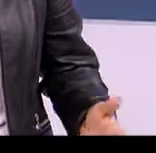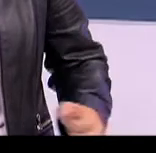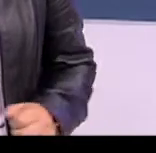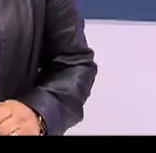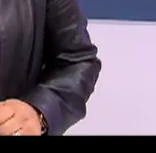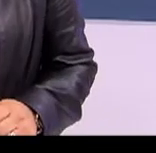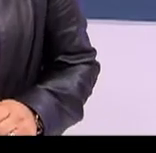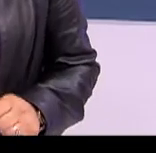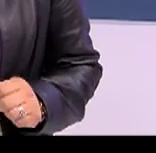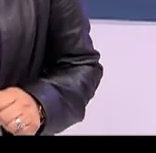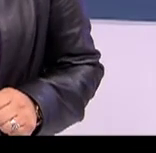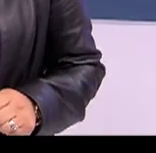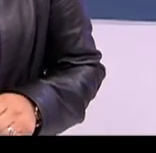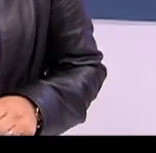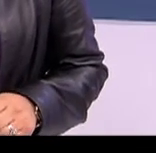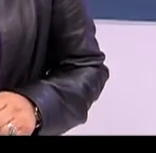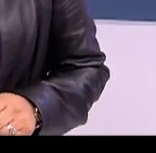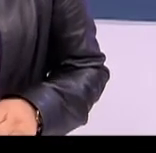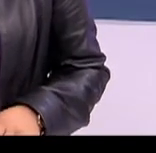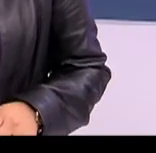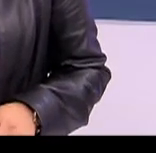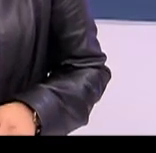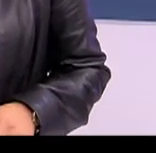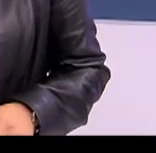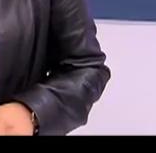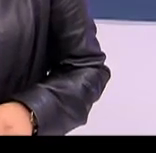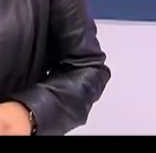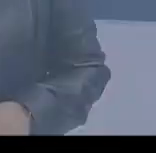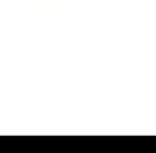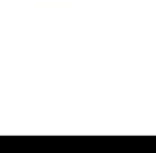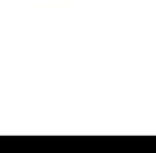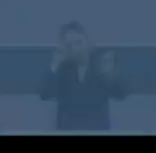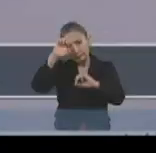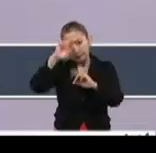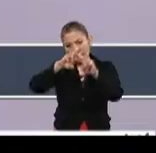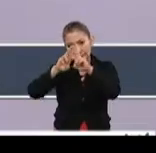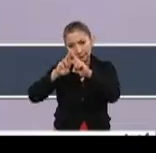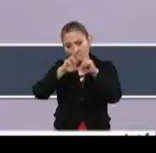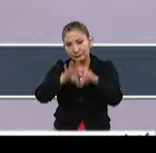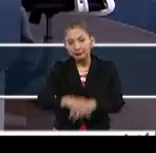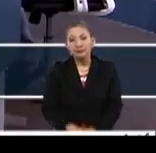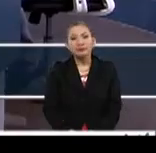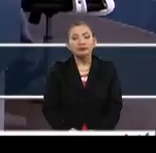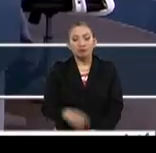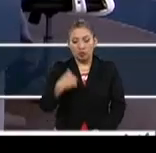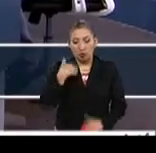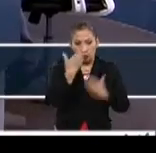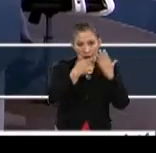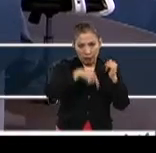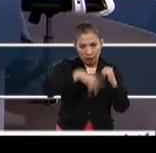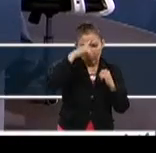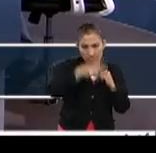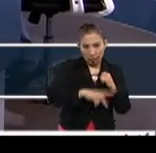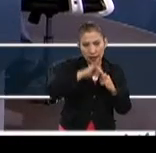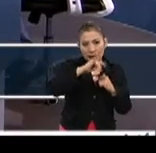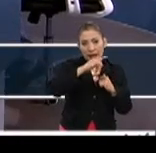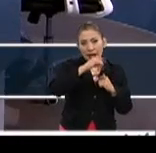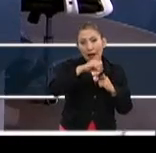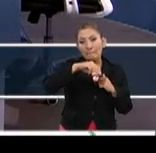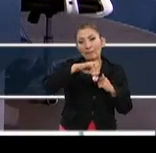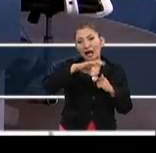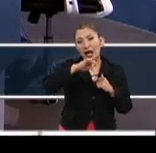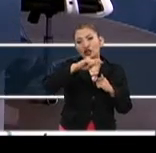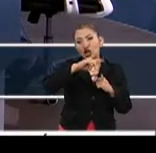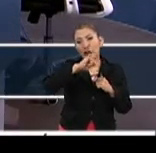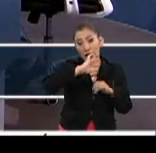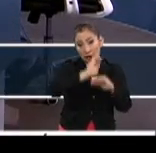de cómo fue su llegada al Observatorio Europeo Austral. Bueno, yo estudié aquí en México ingeniería mecatrónica